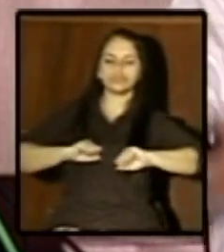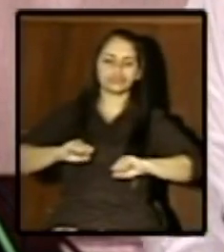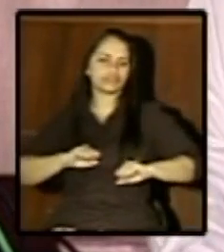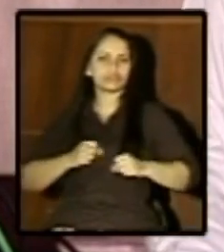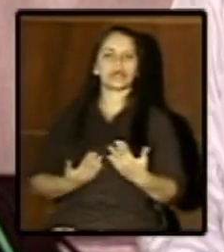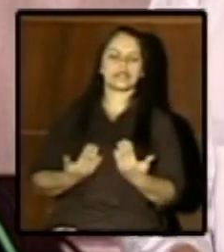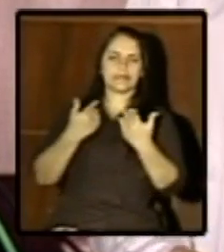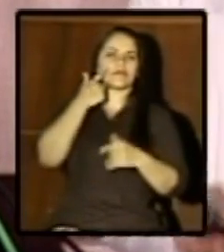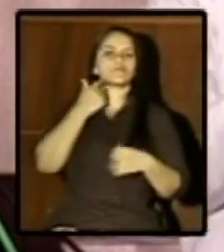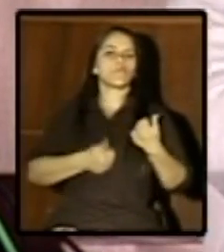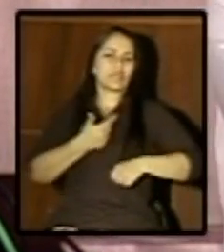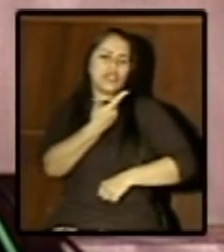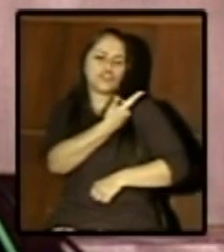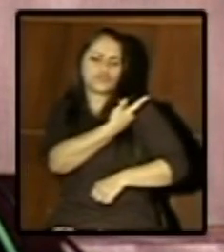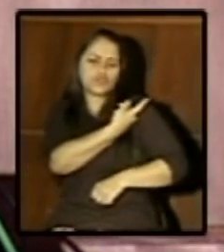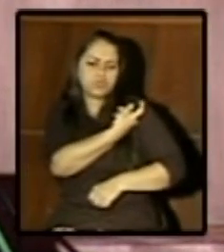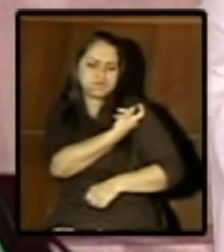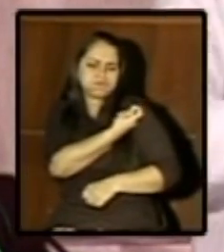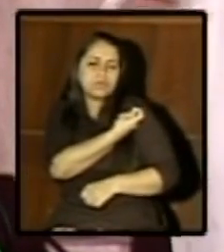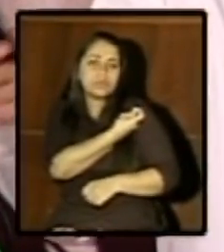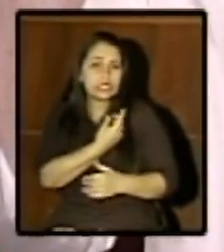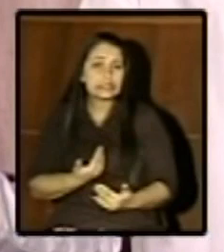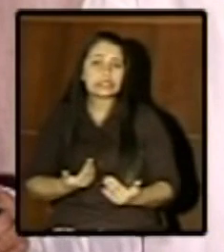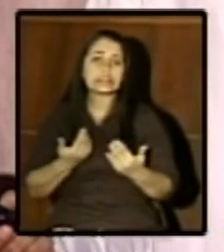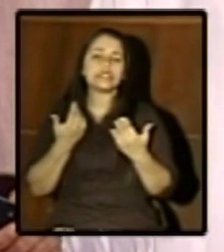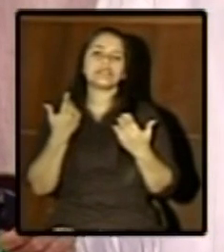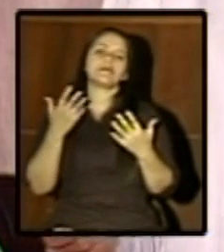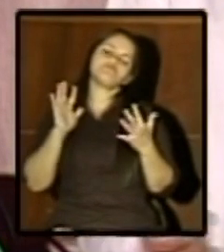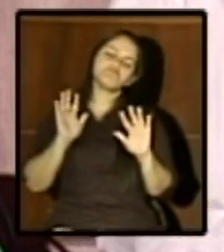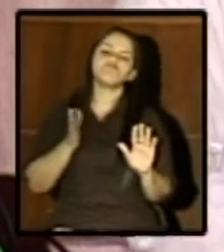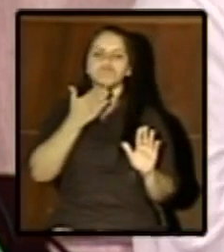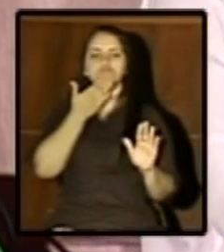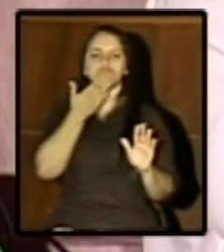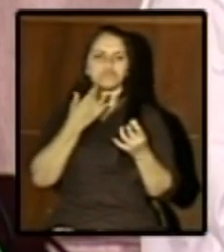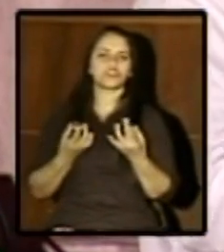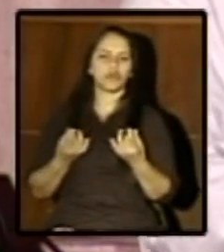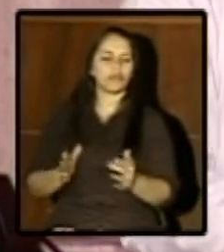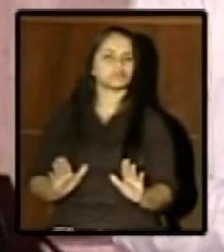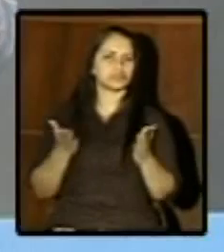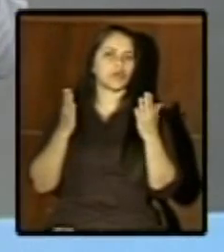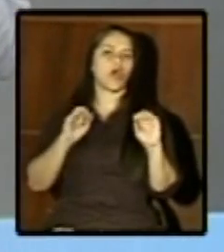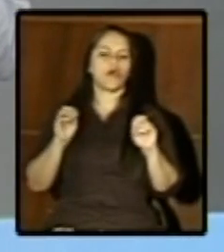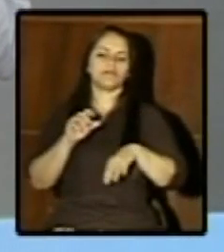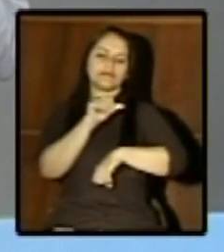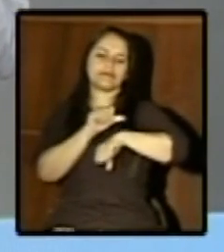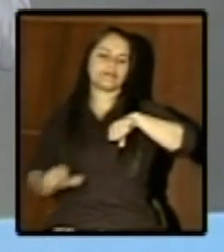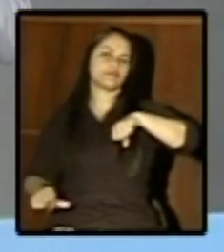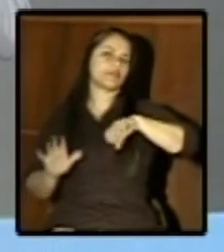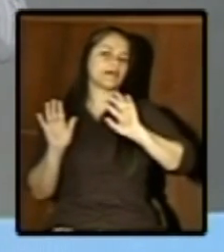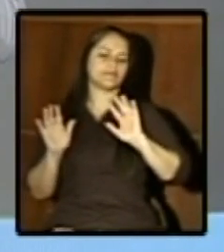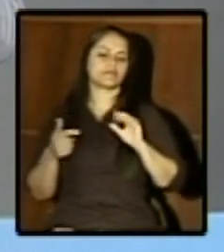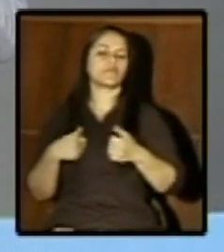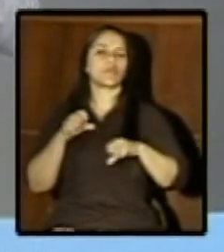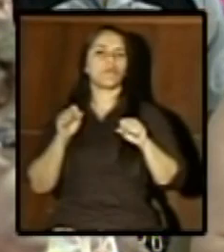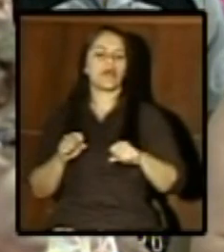se pegue en el hombro. Un hombro inmovilizado poco tiempo se retrae y pierde mucho movimiento. Las infiltraciones me